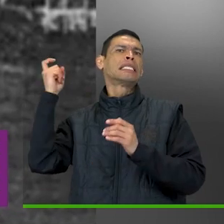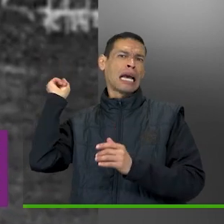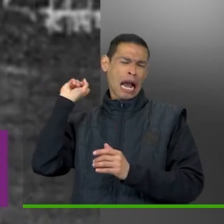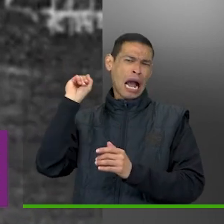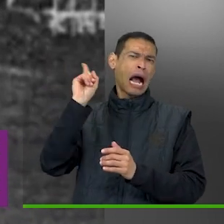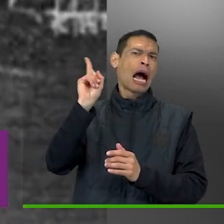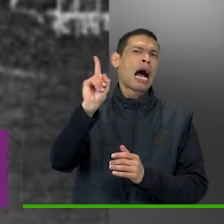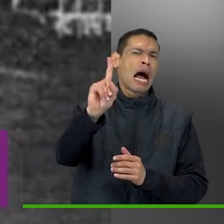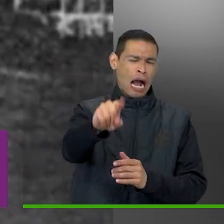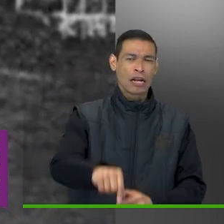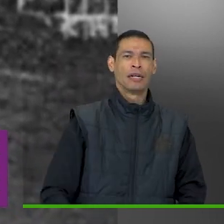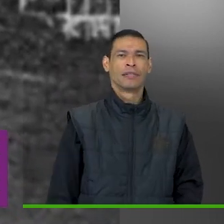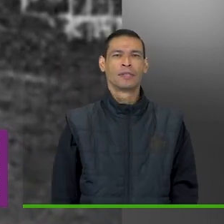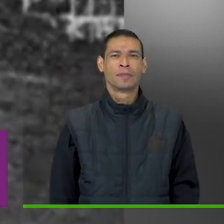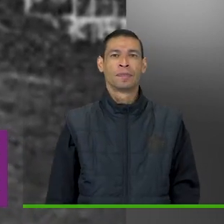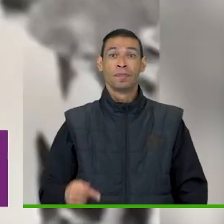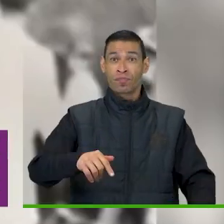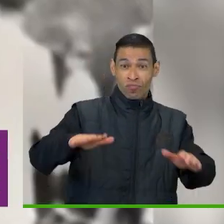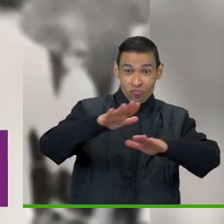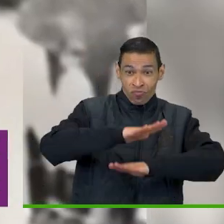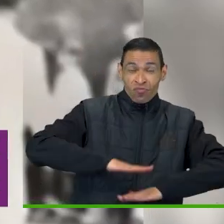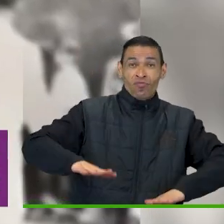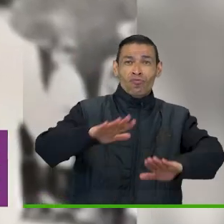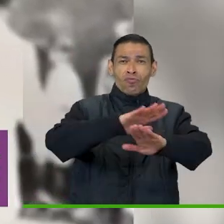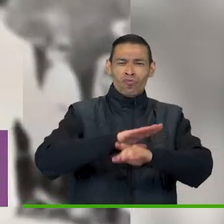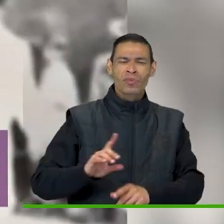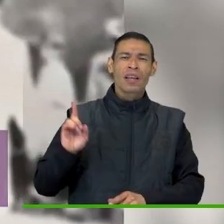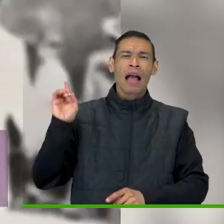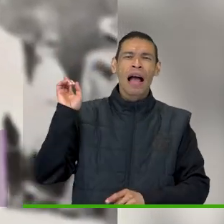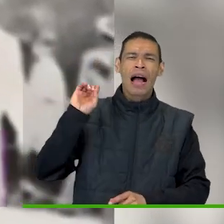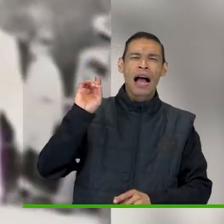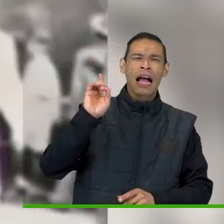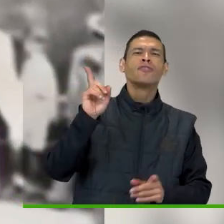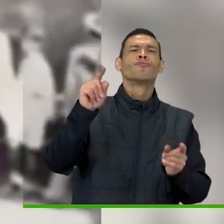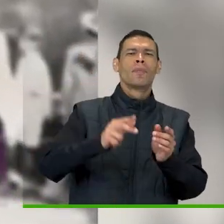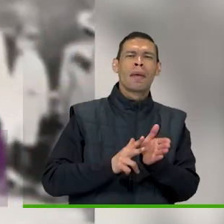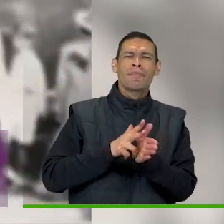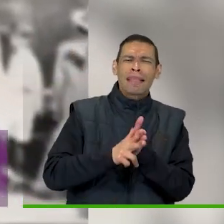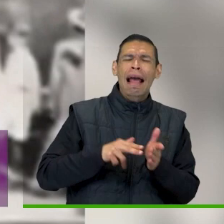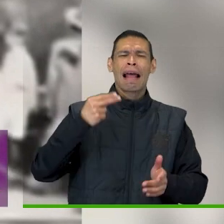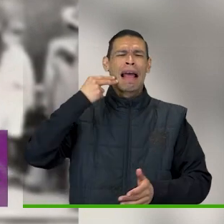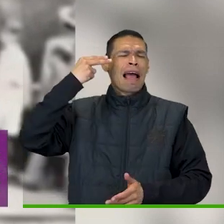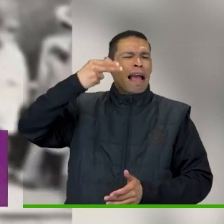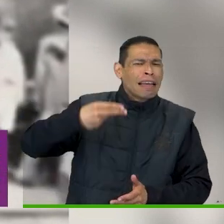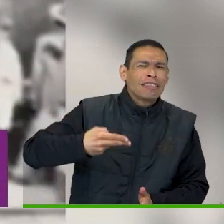Por sus terrenos pasaron no solo los años, también miles de historias.